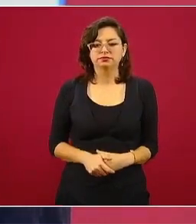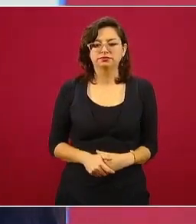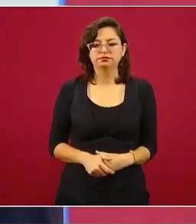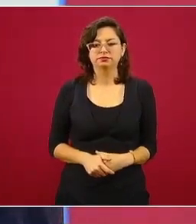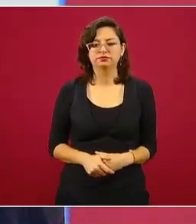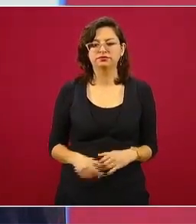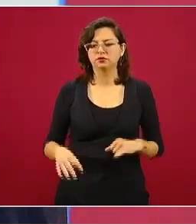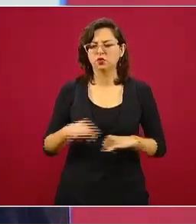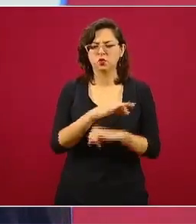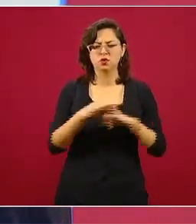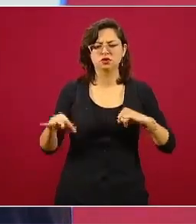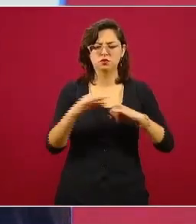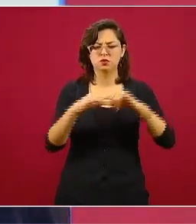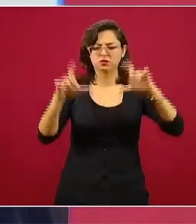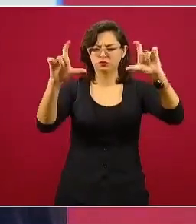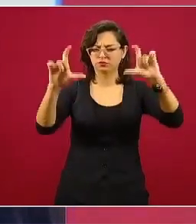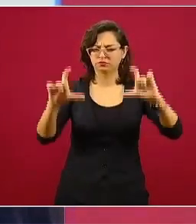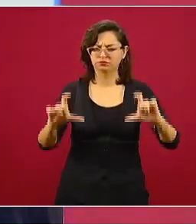la parte final.